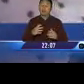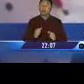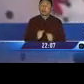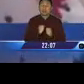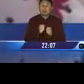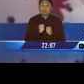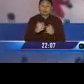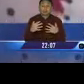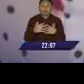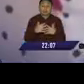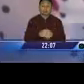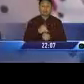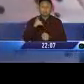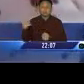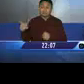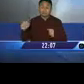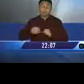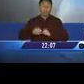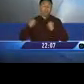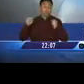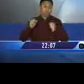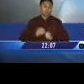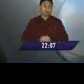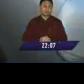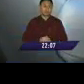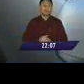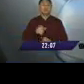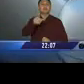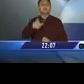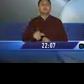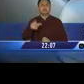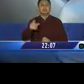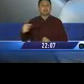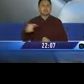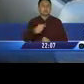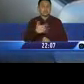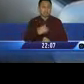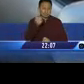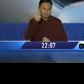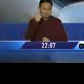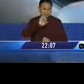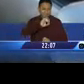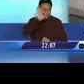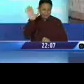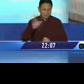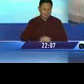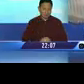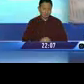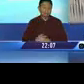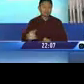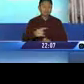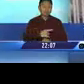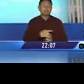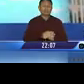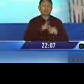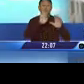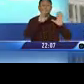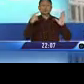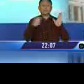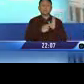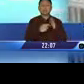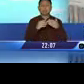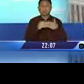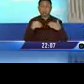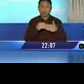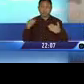sonido cuando rompieron las ventanas. Y es que los zampones tenían claro su propósito. Llevarse casi